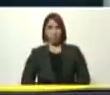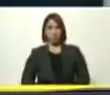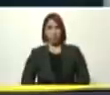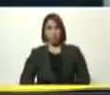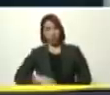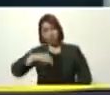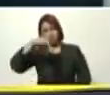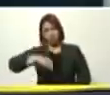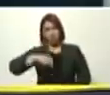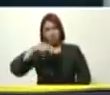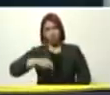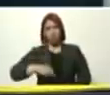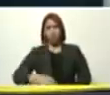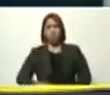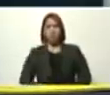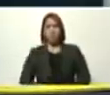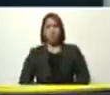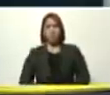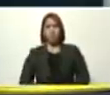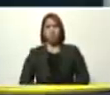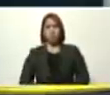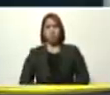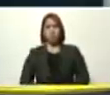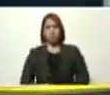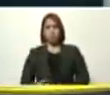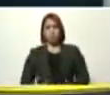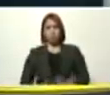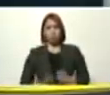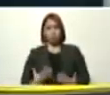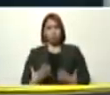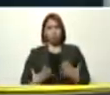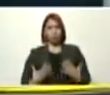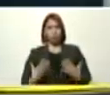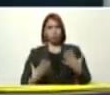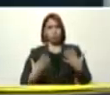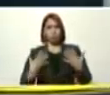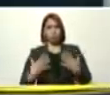hoy aún nos conmueve.